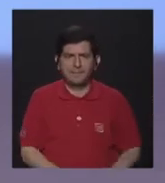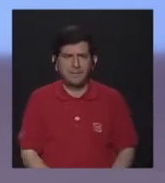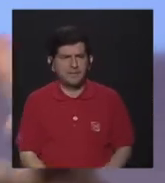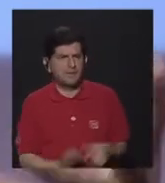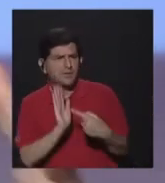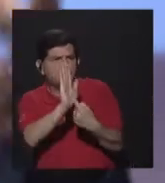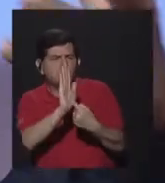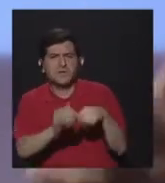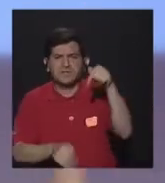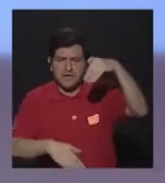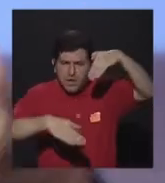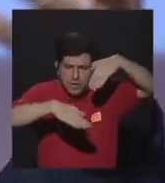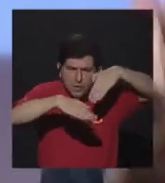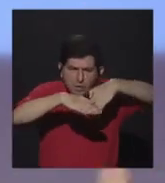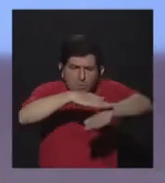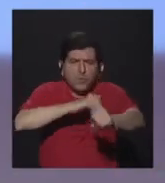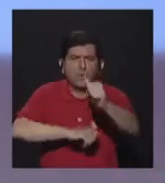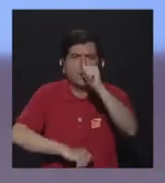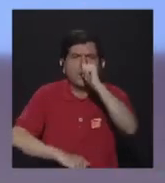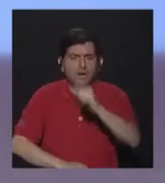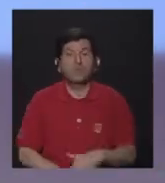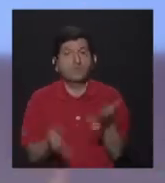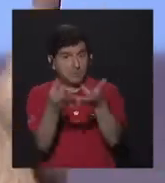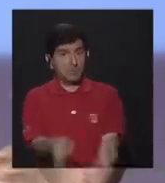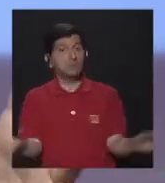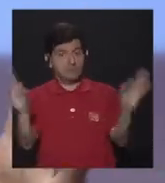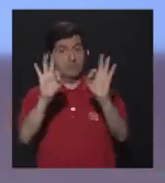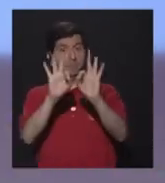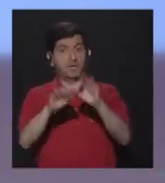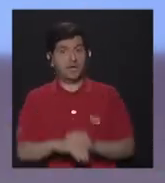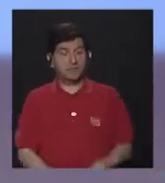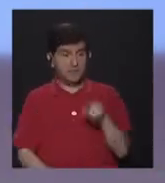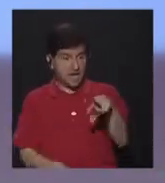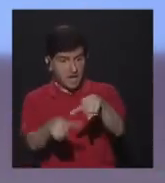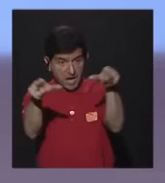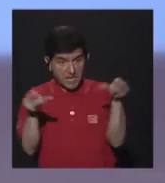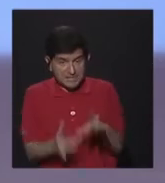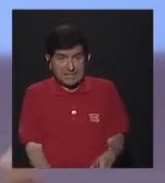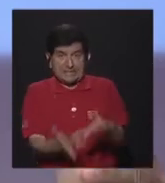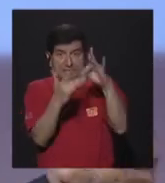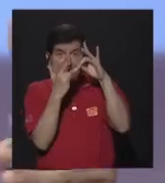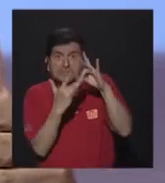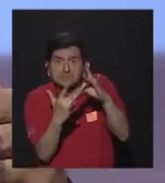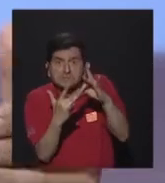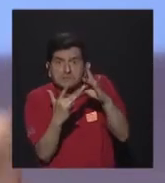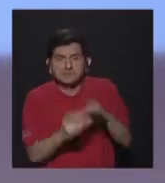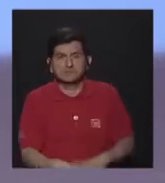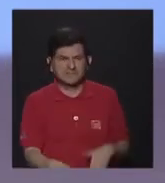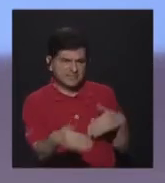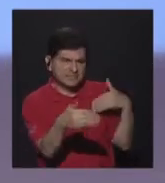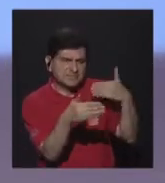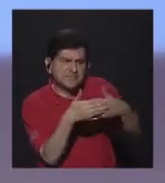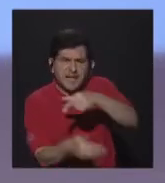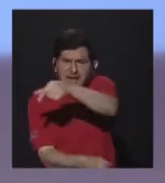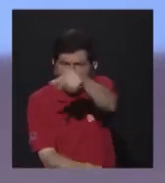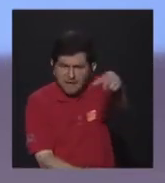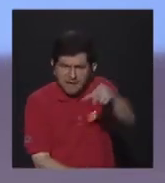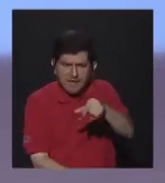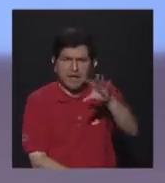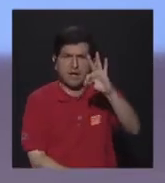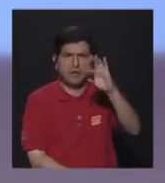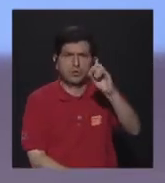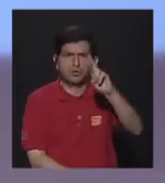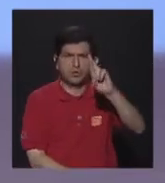de captación de recursos hídricos de importancia y este lugar en particular el hecho de estar cerca del río tormes también